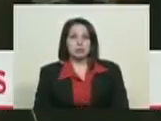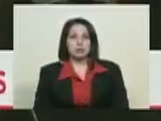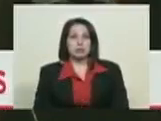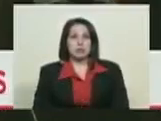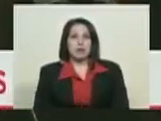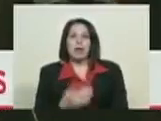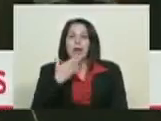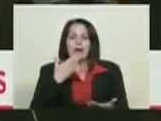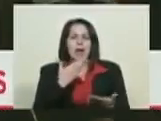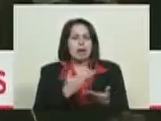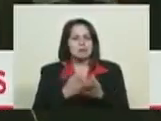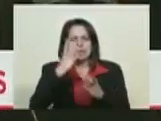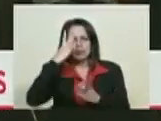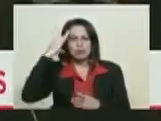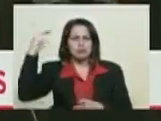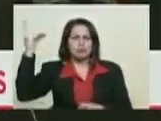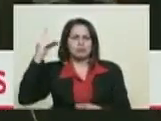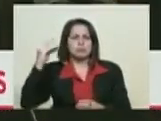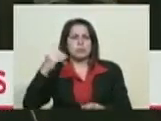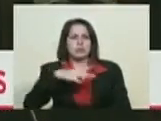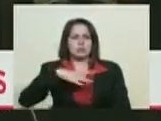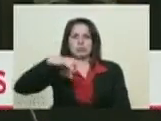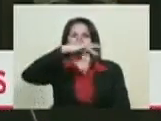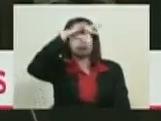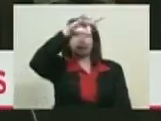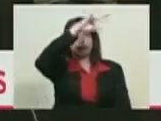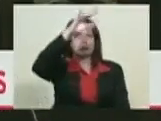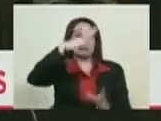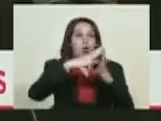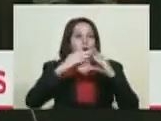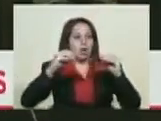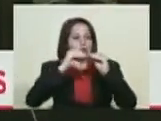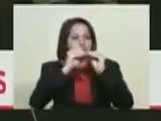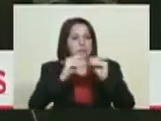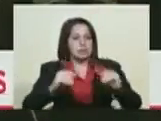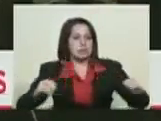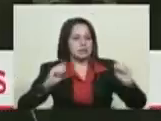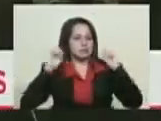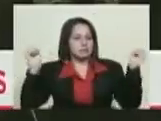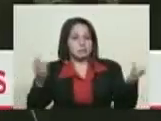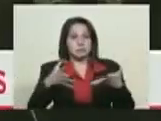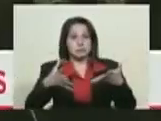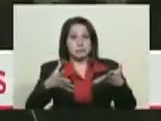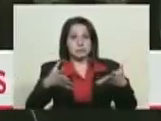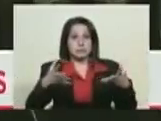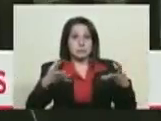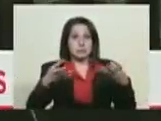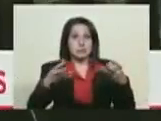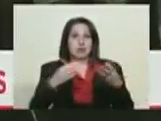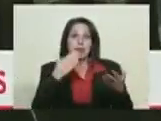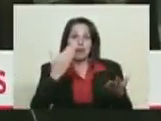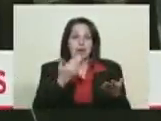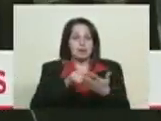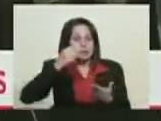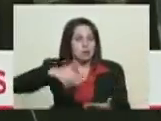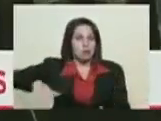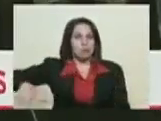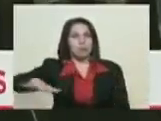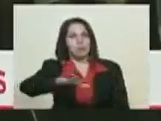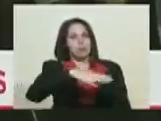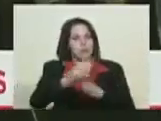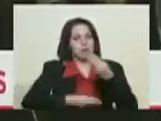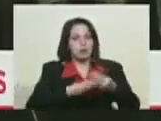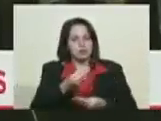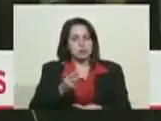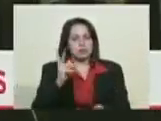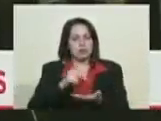Doy gracias a todos los espíritus protectores de esta tierra mágica ya dada a Venezuela. Y doy gracias al pueblo por su acción,